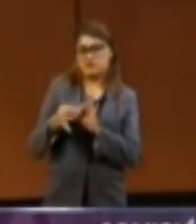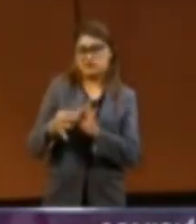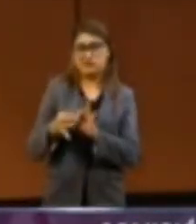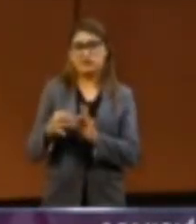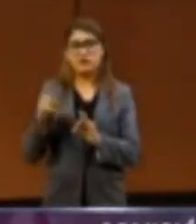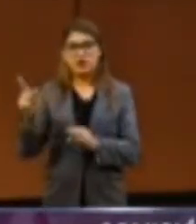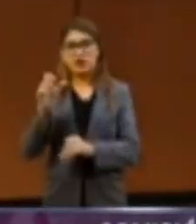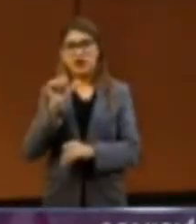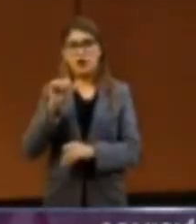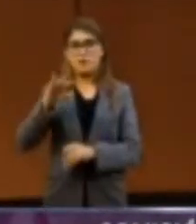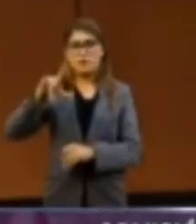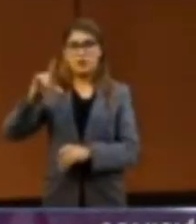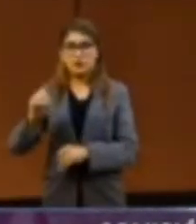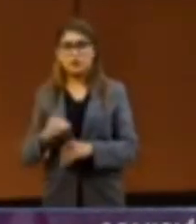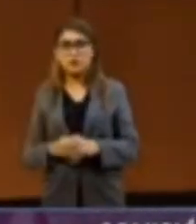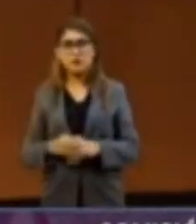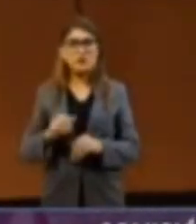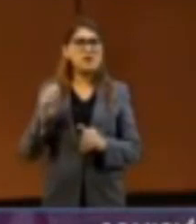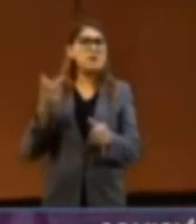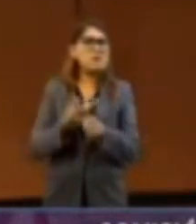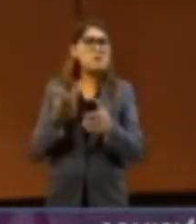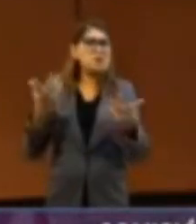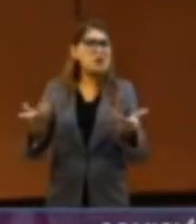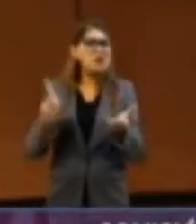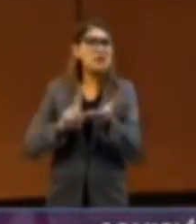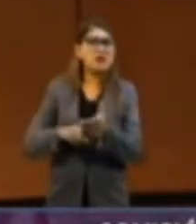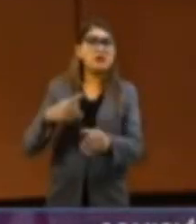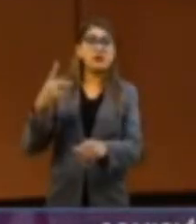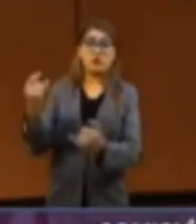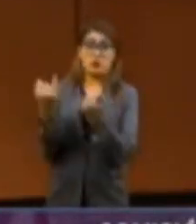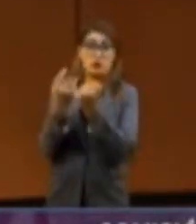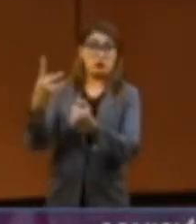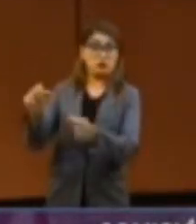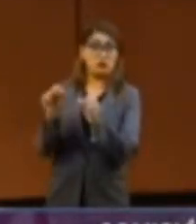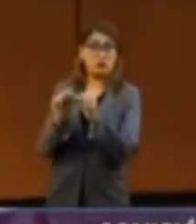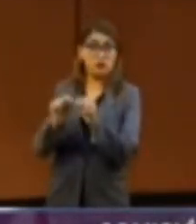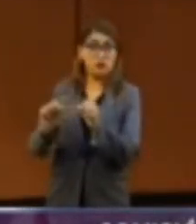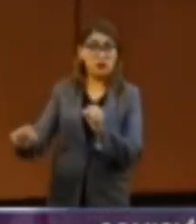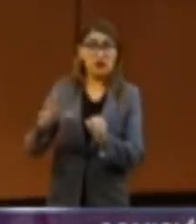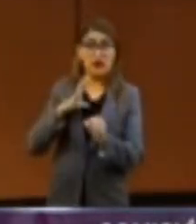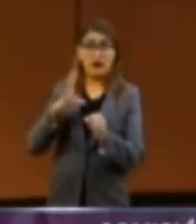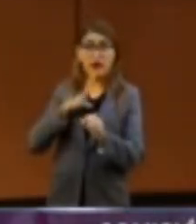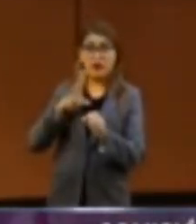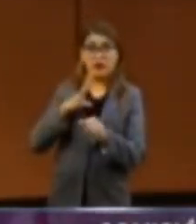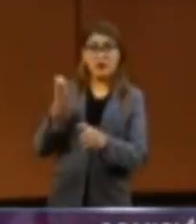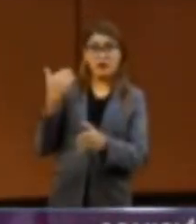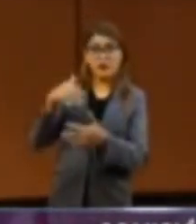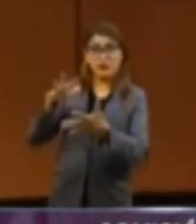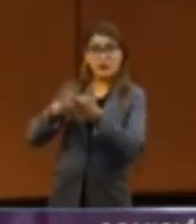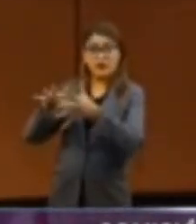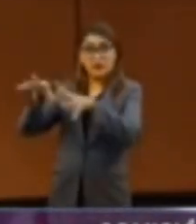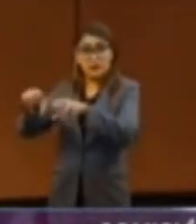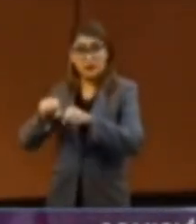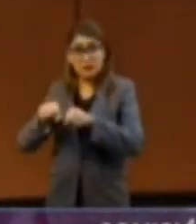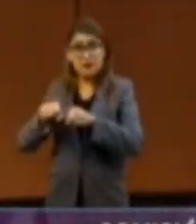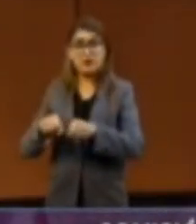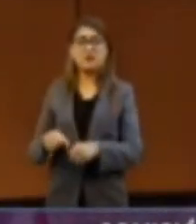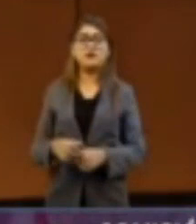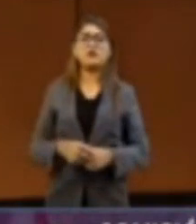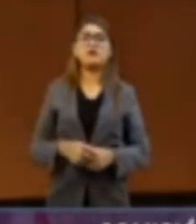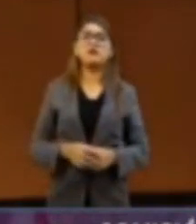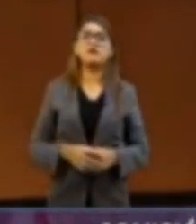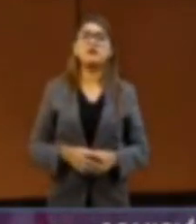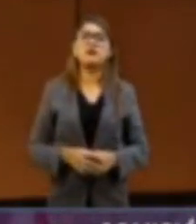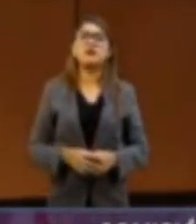no puede ser. Algo pasa. Bueno, hasta la sobrina está metida, fue capturada en llamadas telefónicas pidiendo moches. Ha concluido su tiempo,